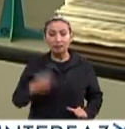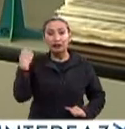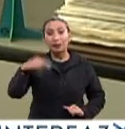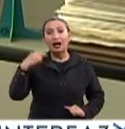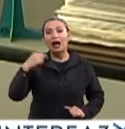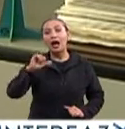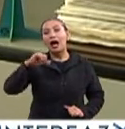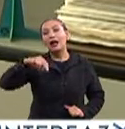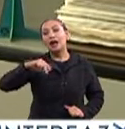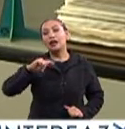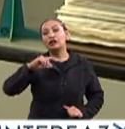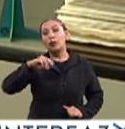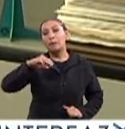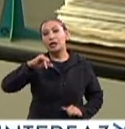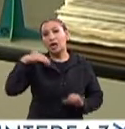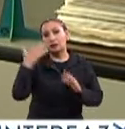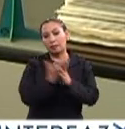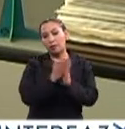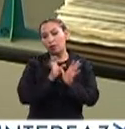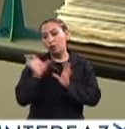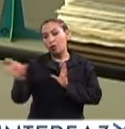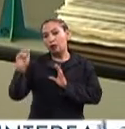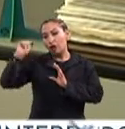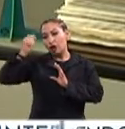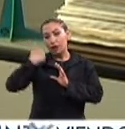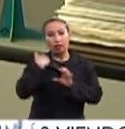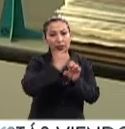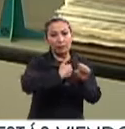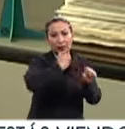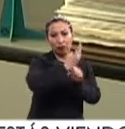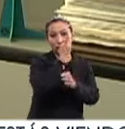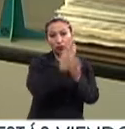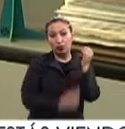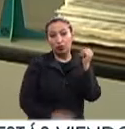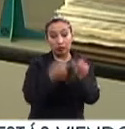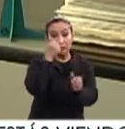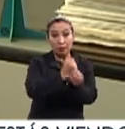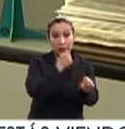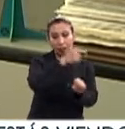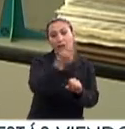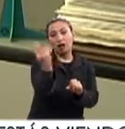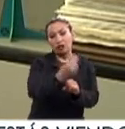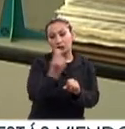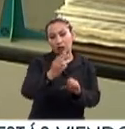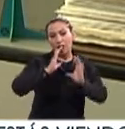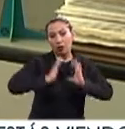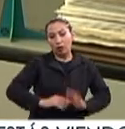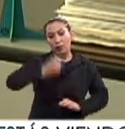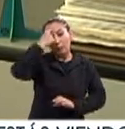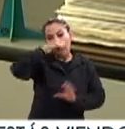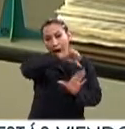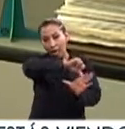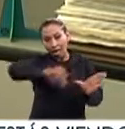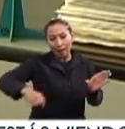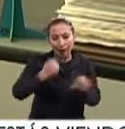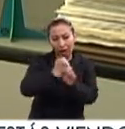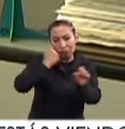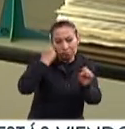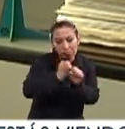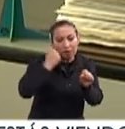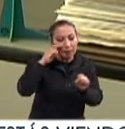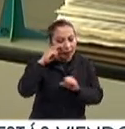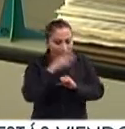se llama anatomía, y anatomía se divide en una parte teórica y en una parte práctica, y en la parte práctica hacen disecciones en donde se